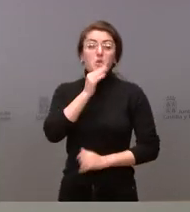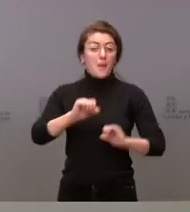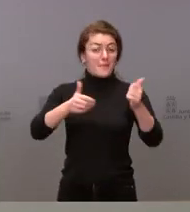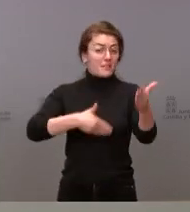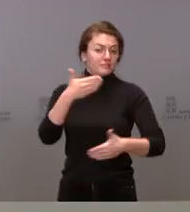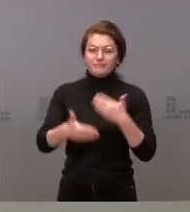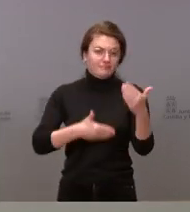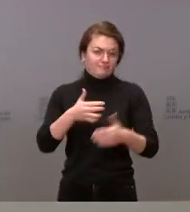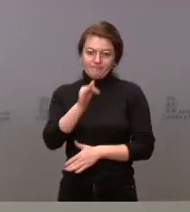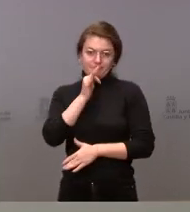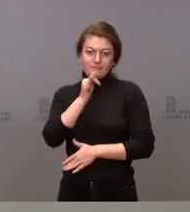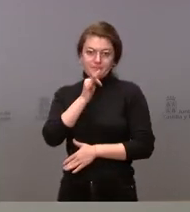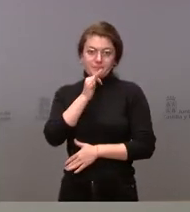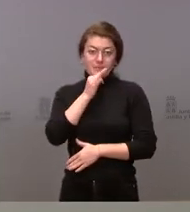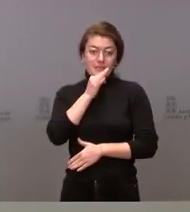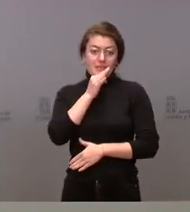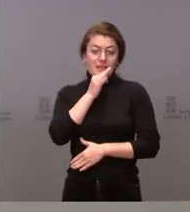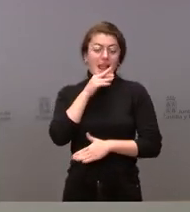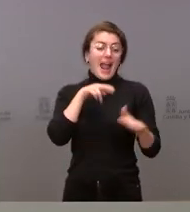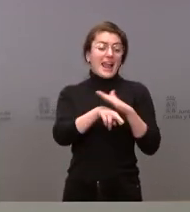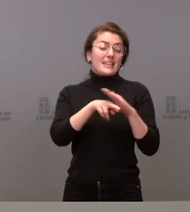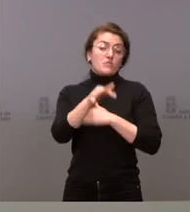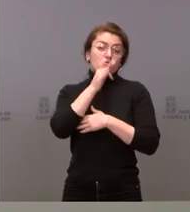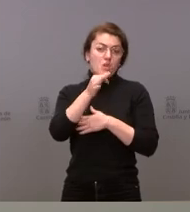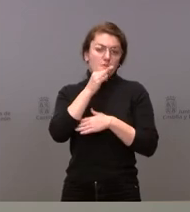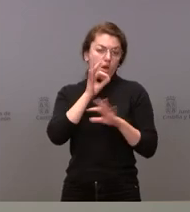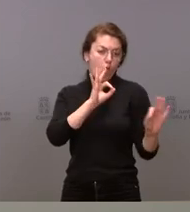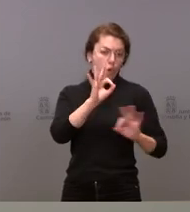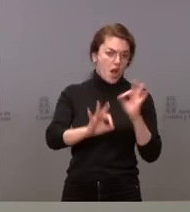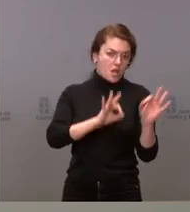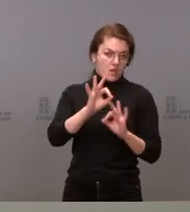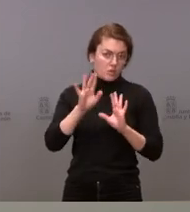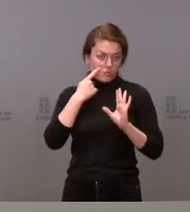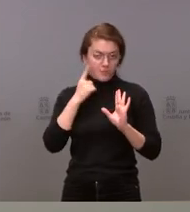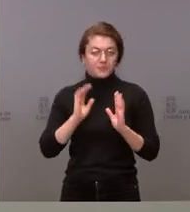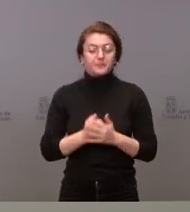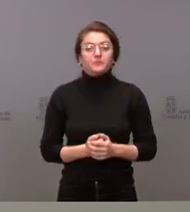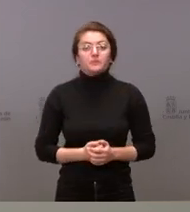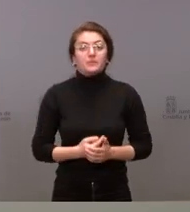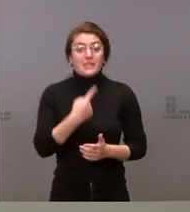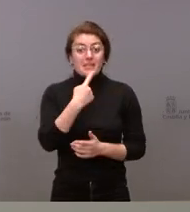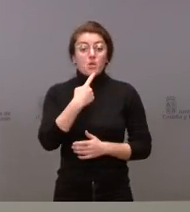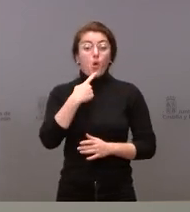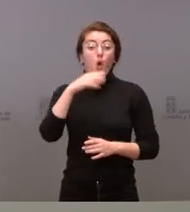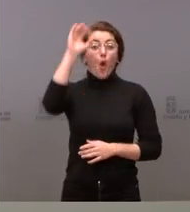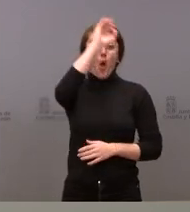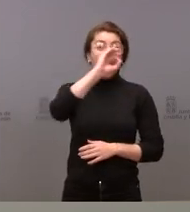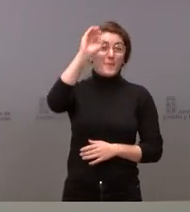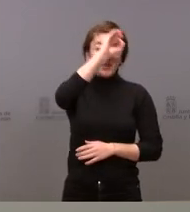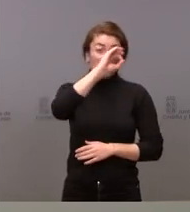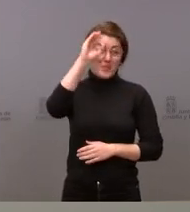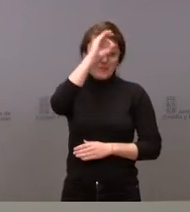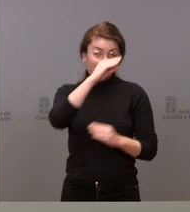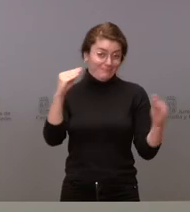las gerencias lo están organizando y le digo que la la división de opiniones es decir hay un